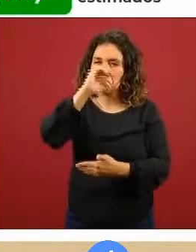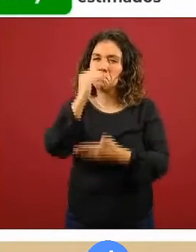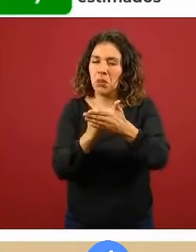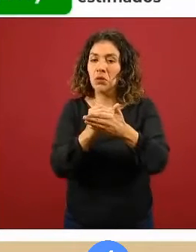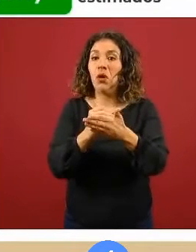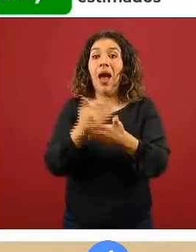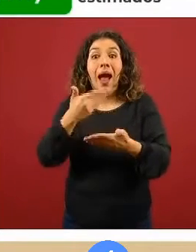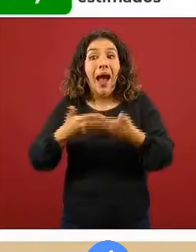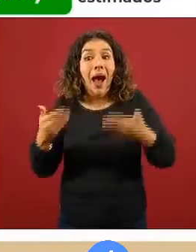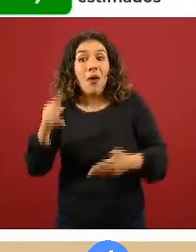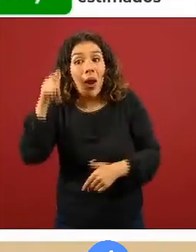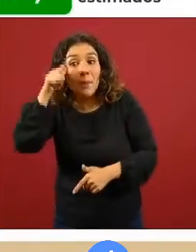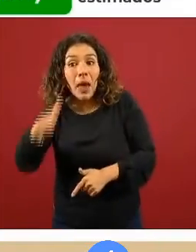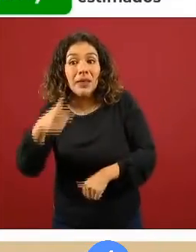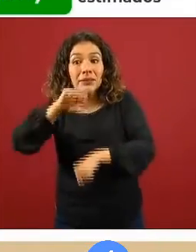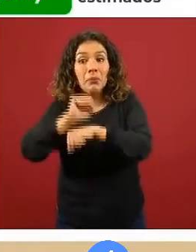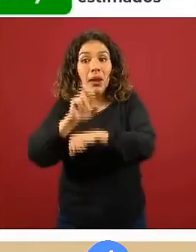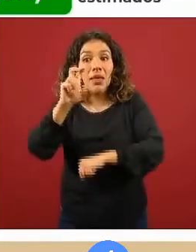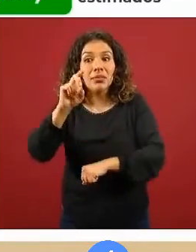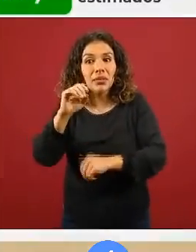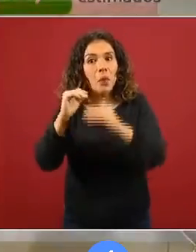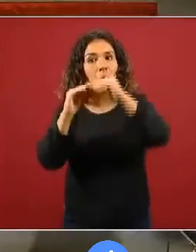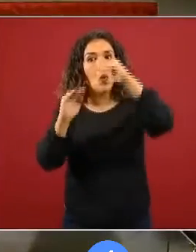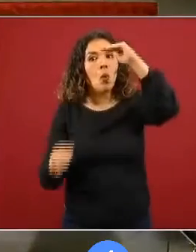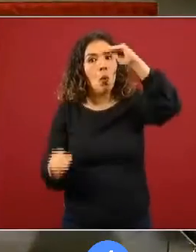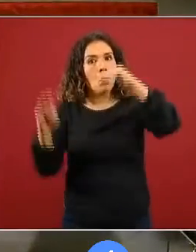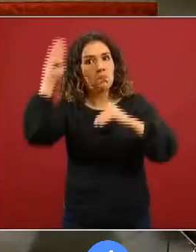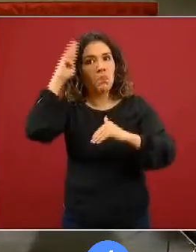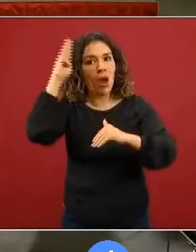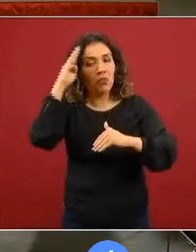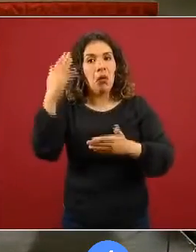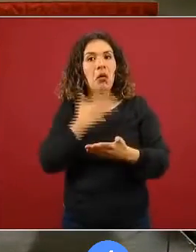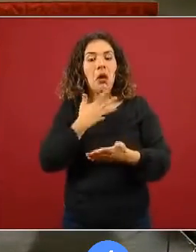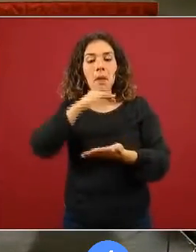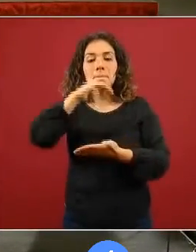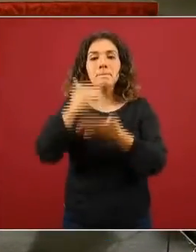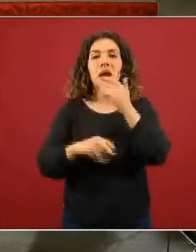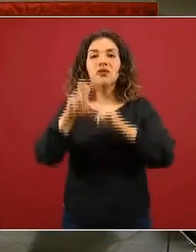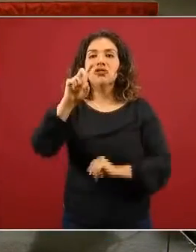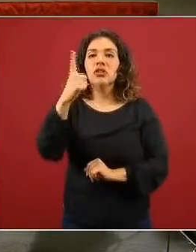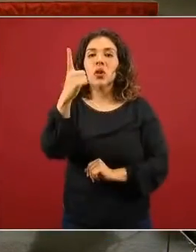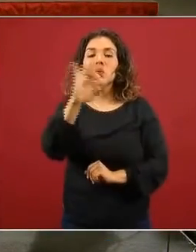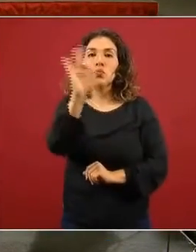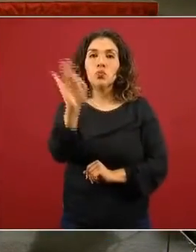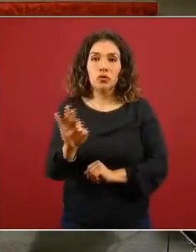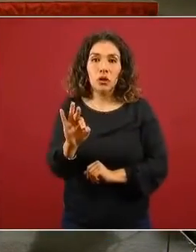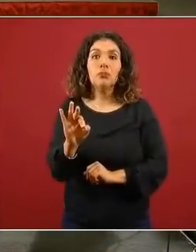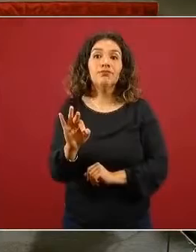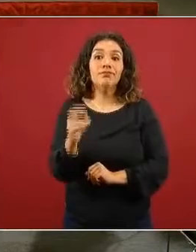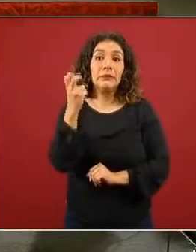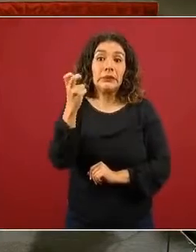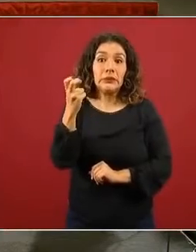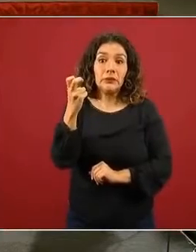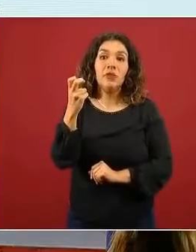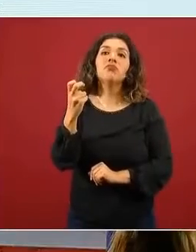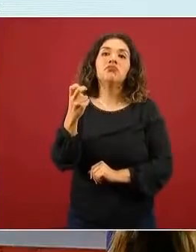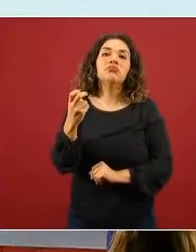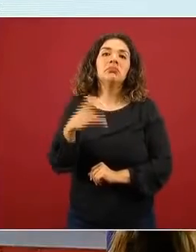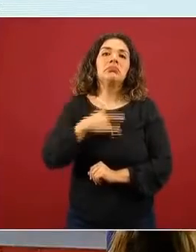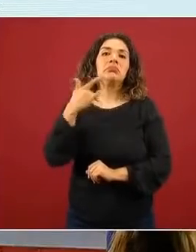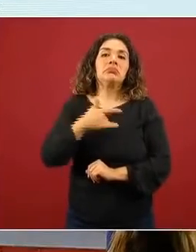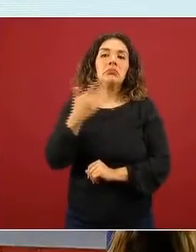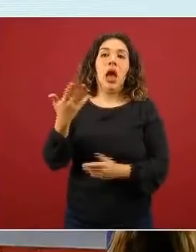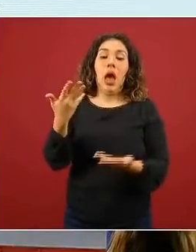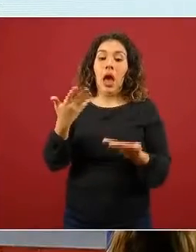el que estamos viendo ahora la semana 30 ya mucho mayor, siendo de hasta menos 31%, y esto es lo que aporta a que los